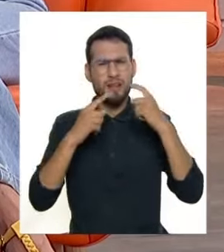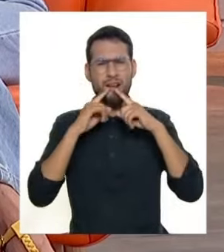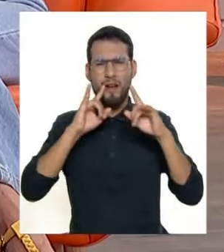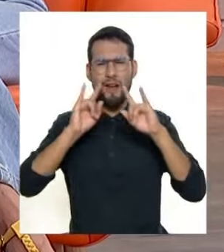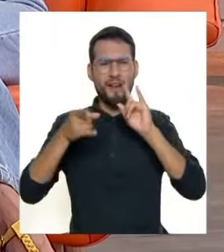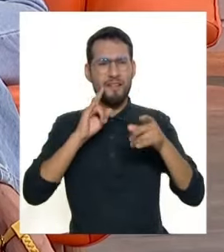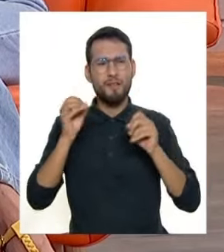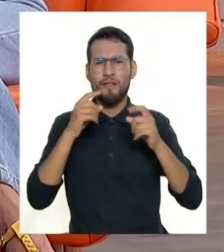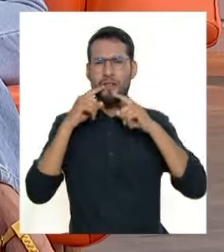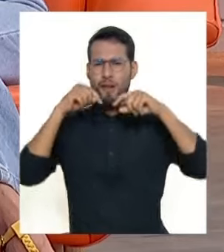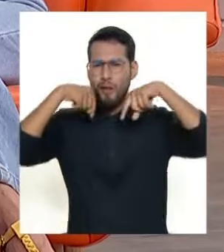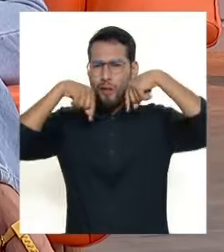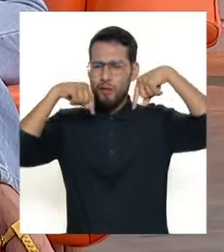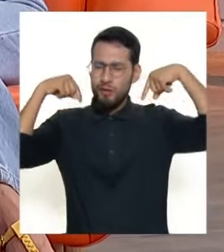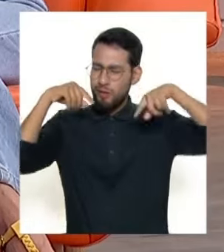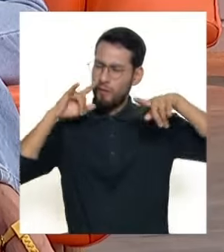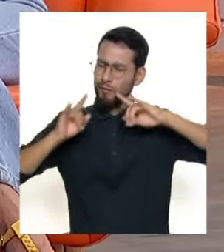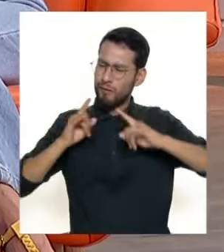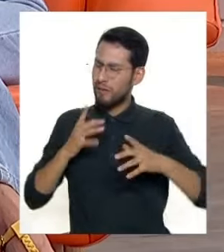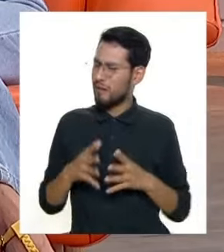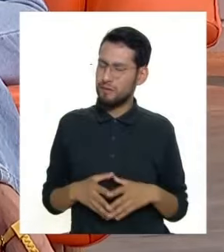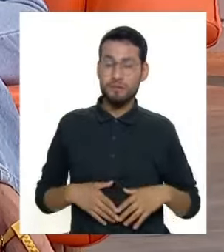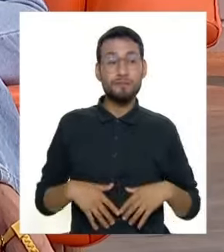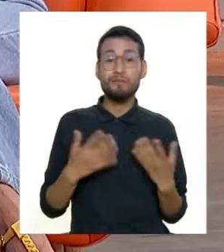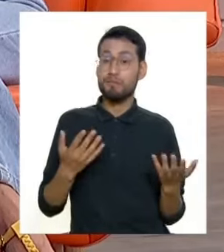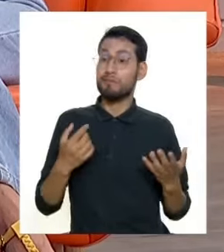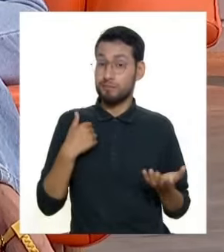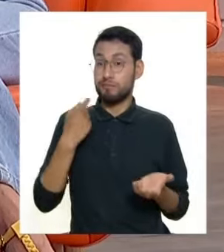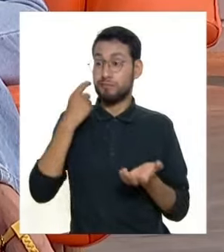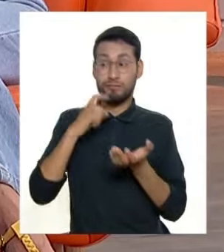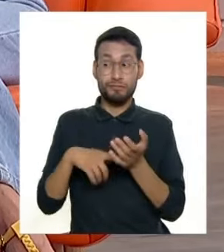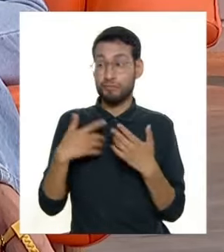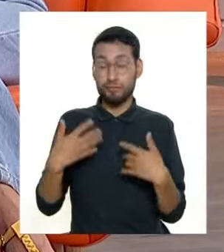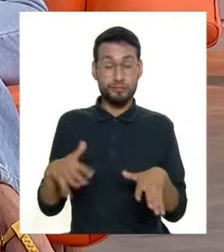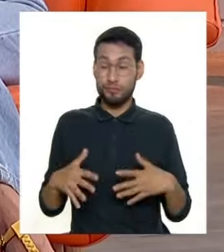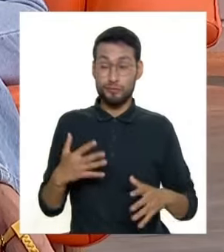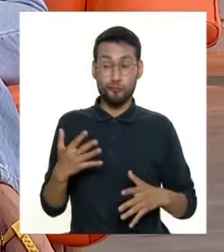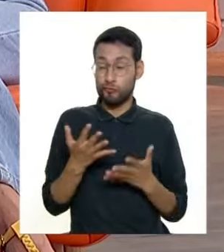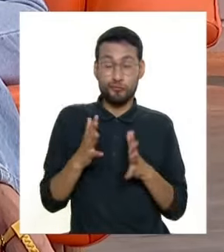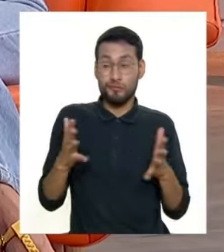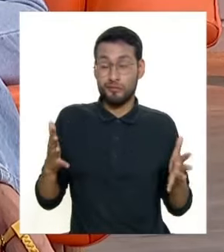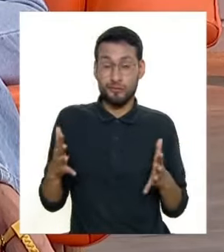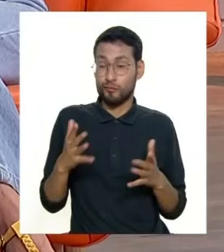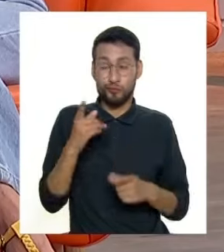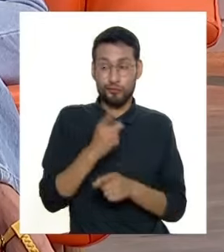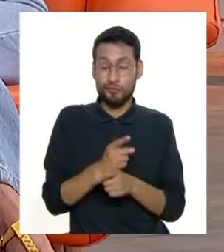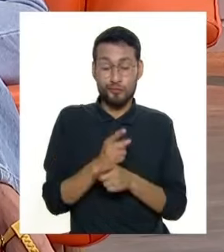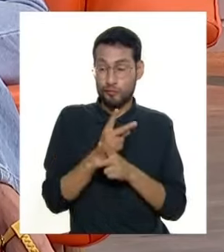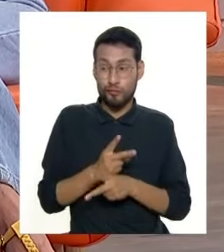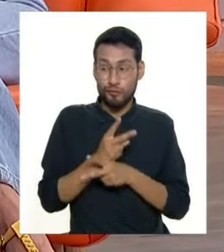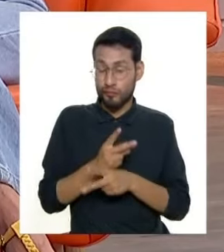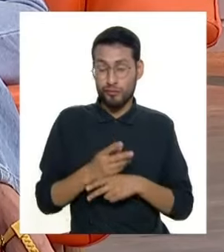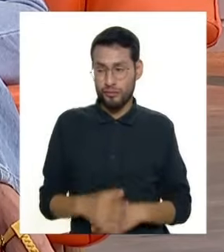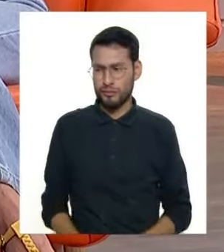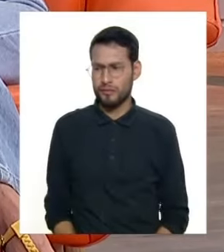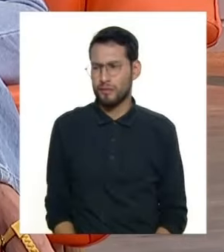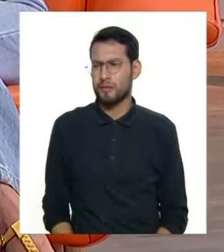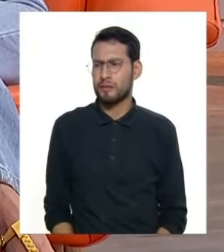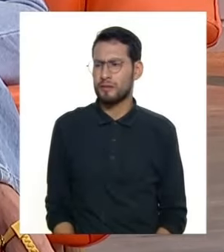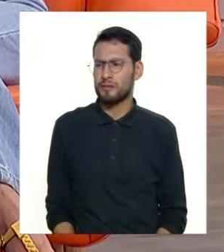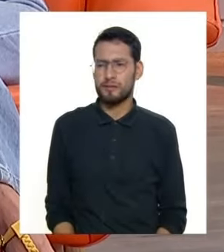dientes o con dientes perdidos a través de los años, lo cual denota que no hay pues un correcto cuidado, ¿no?